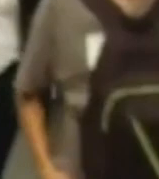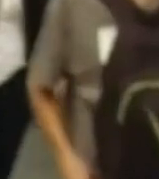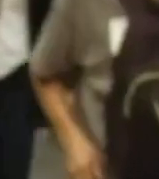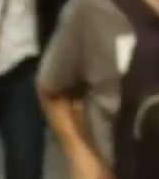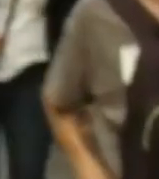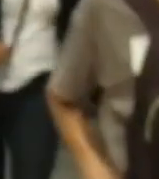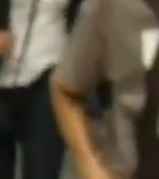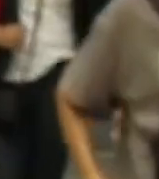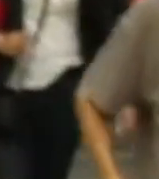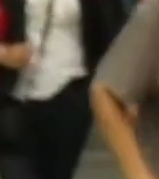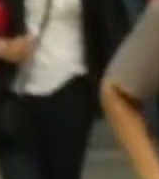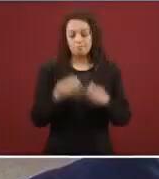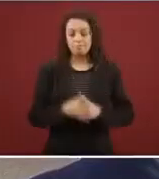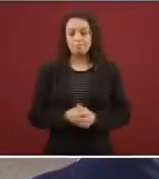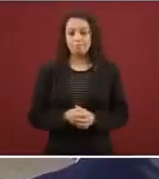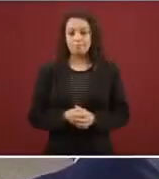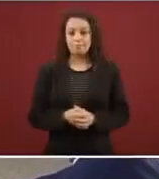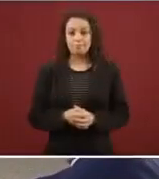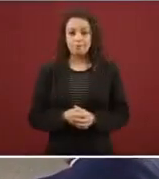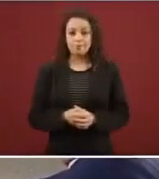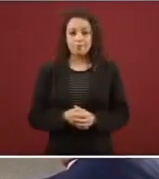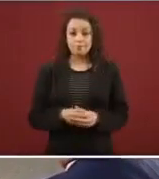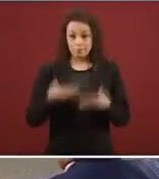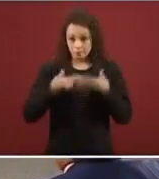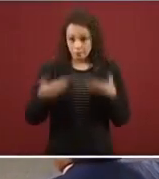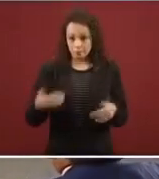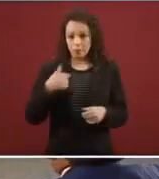hacer hoy, en vez de irme a descansar a mi casa? Anuncio